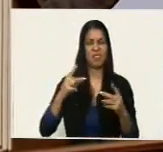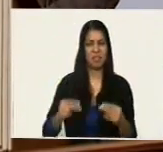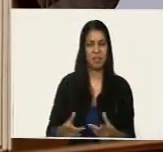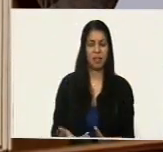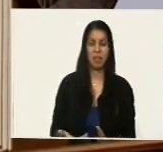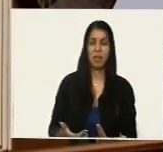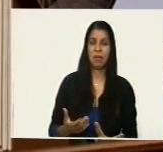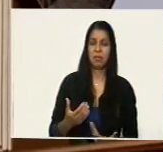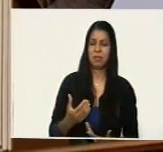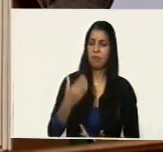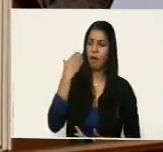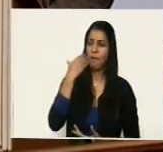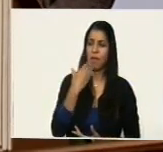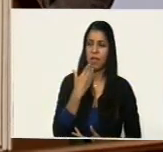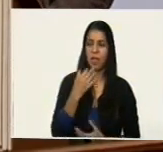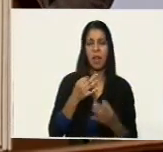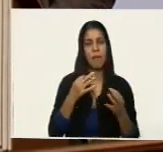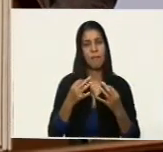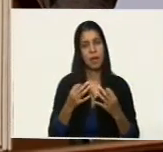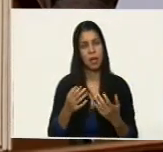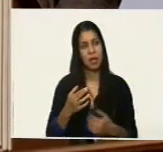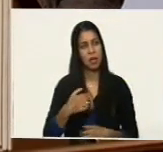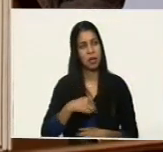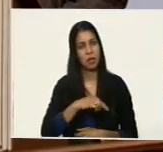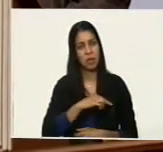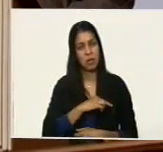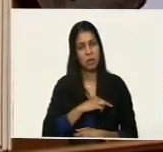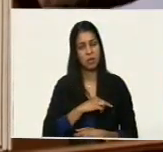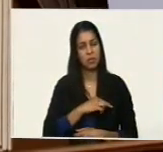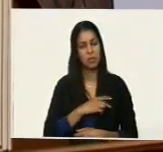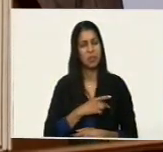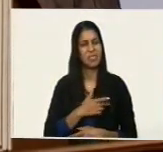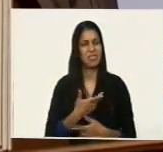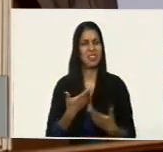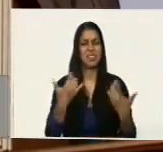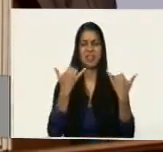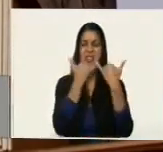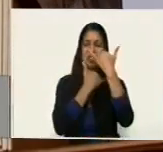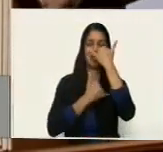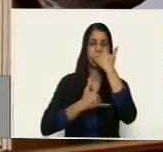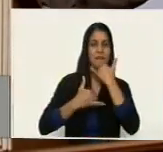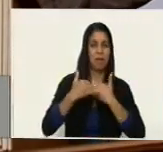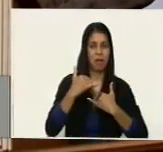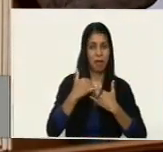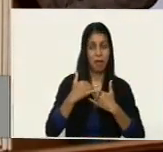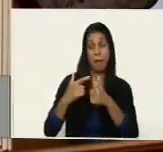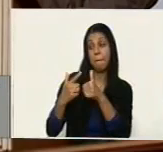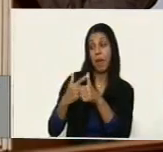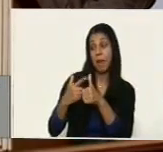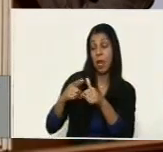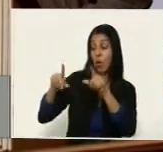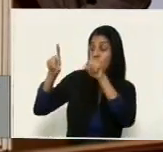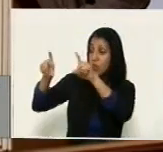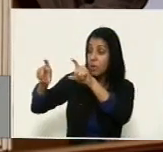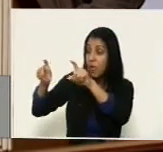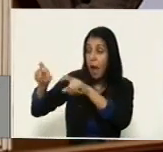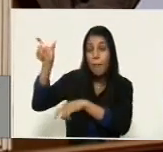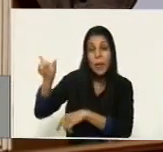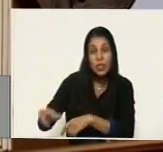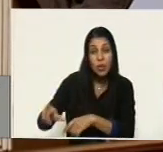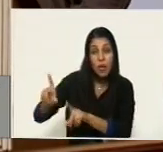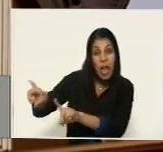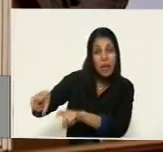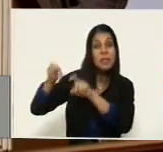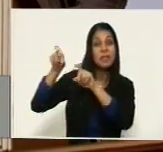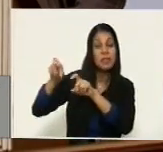cuenta que habíamos empezado al revés, que tenemos que empezar a formar a ese trabajador, porque esas